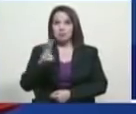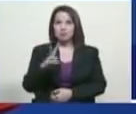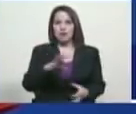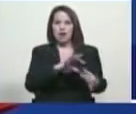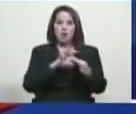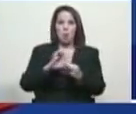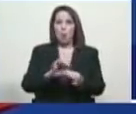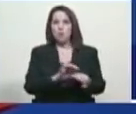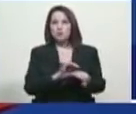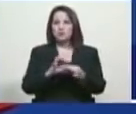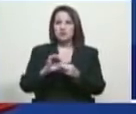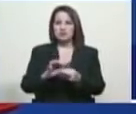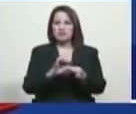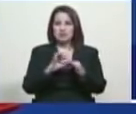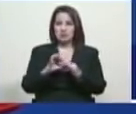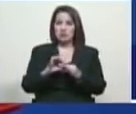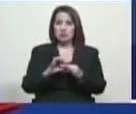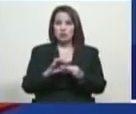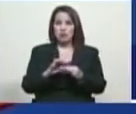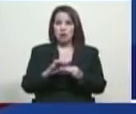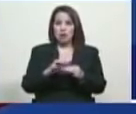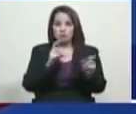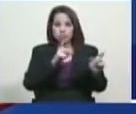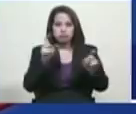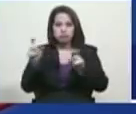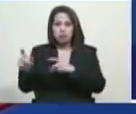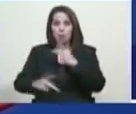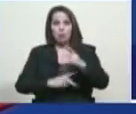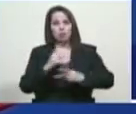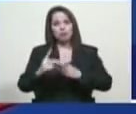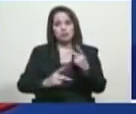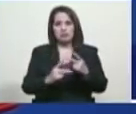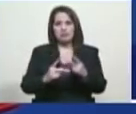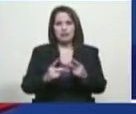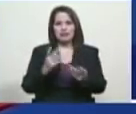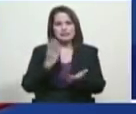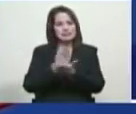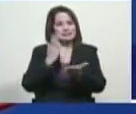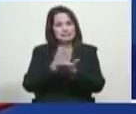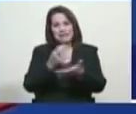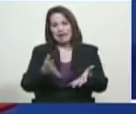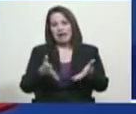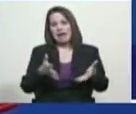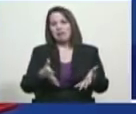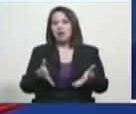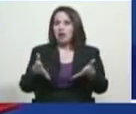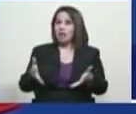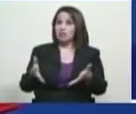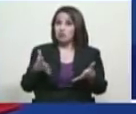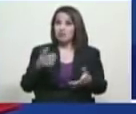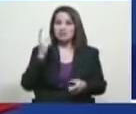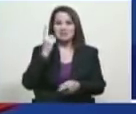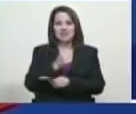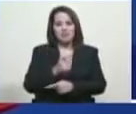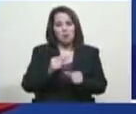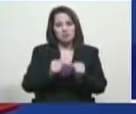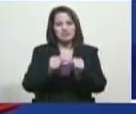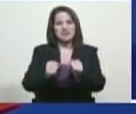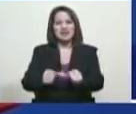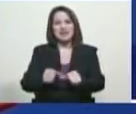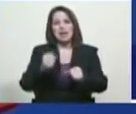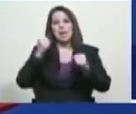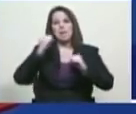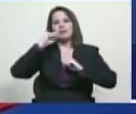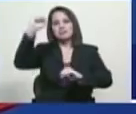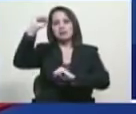unidos a través de la formación productiva. Sigue ganando batalla. Sigamos siendo vencedores y